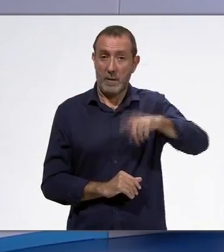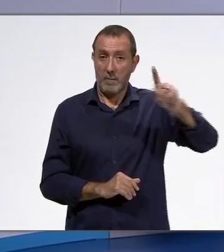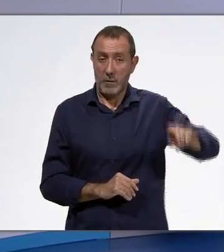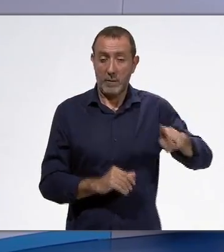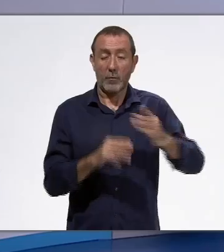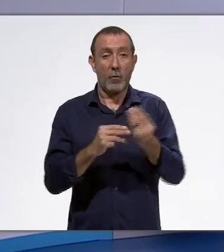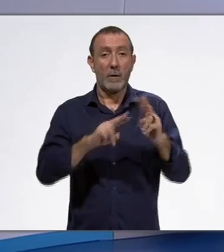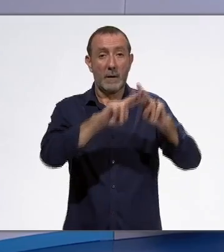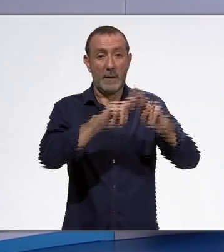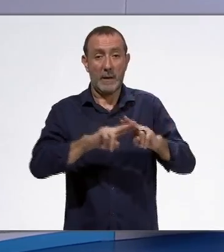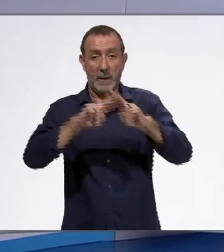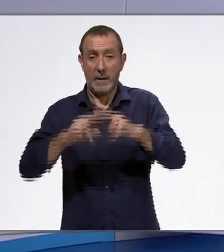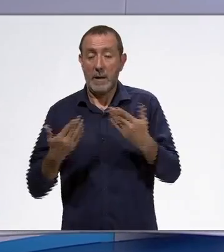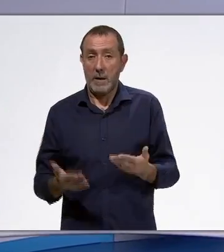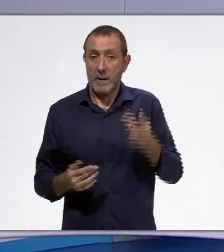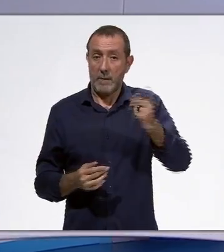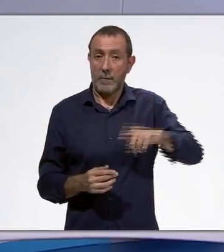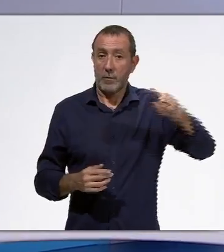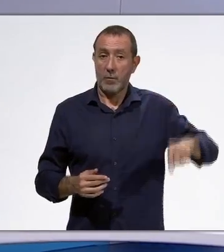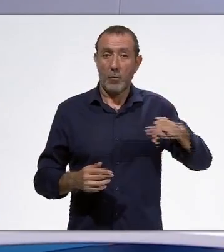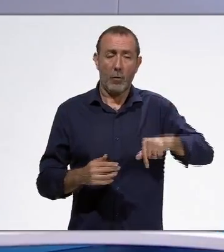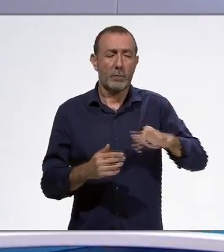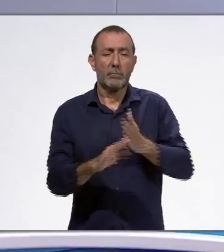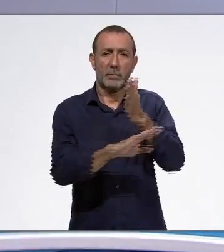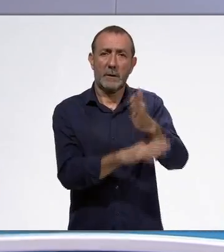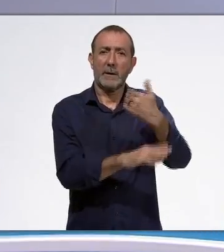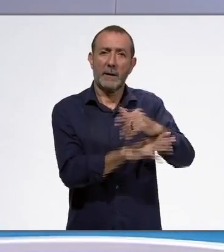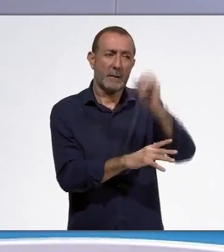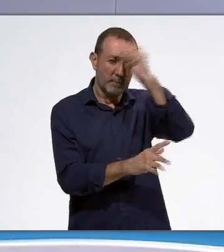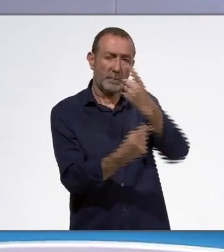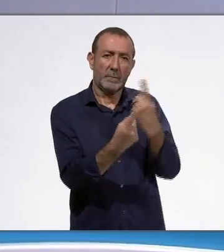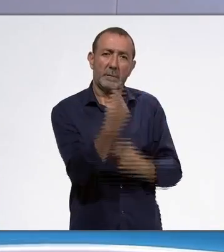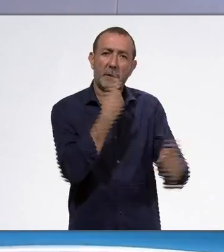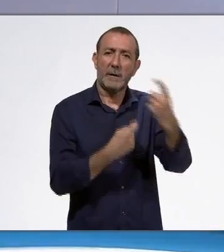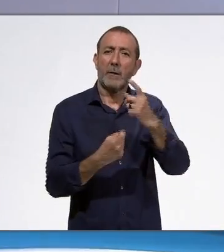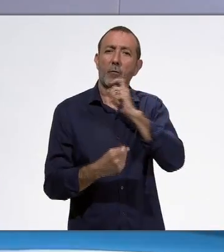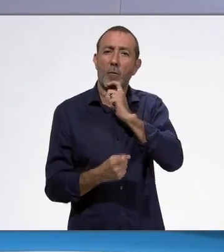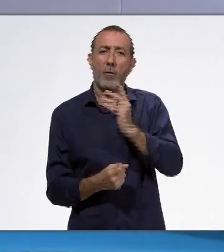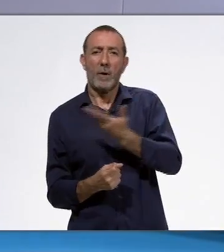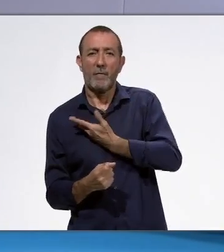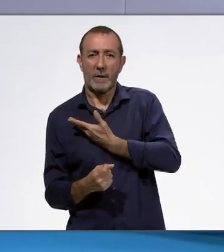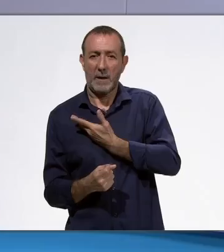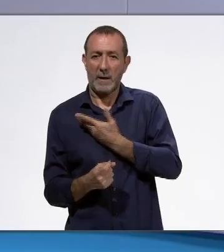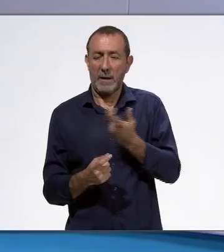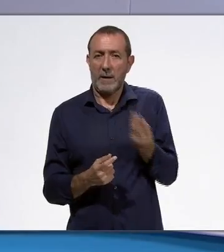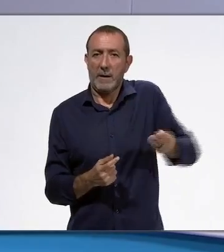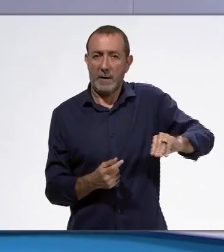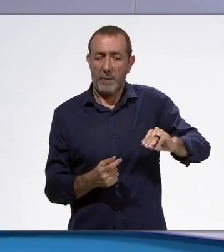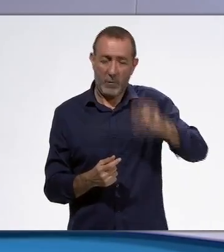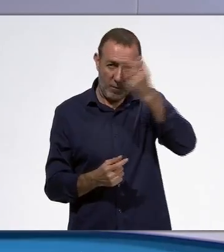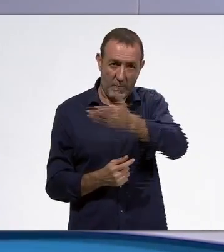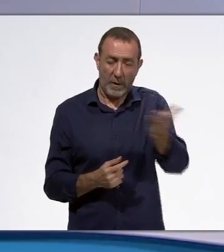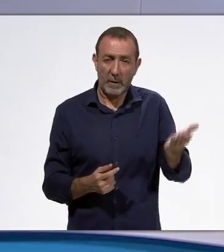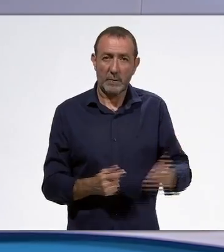Con la revisión de esta mensualidad hoy Hemos salido a la calle para conocer cómo está afectando este incremento a los malagueños